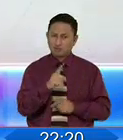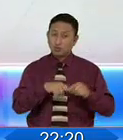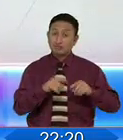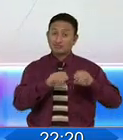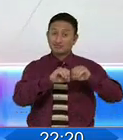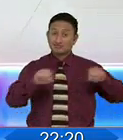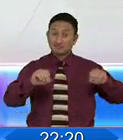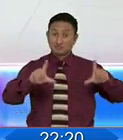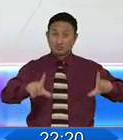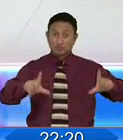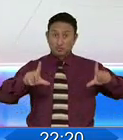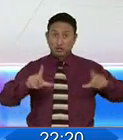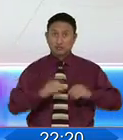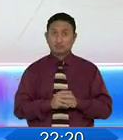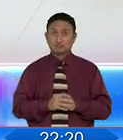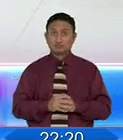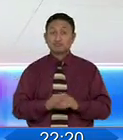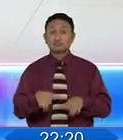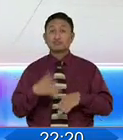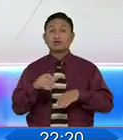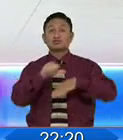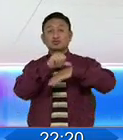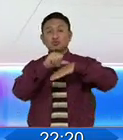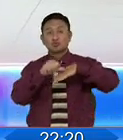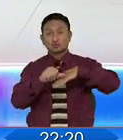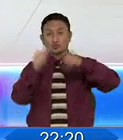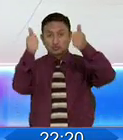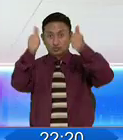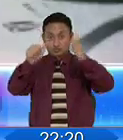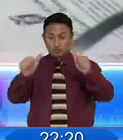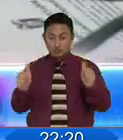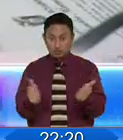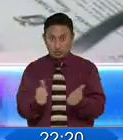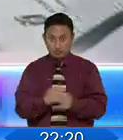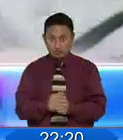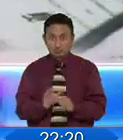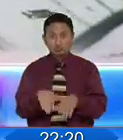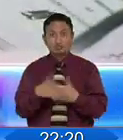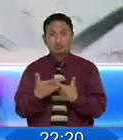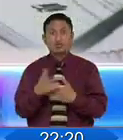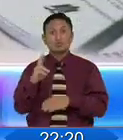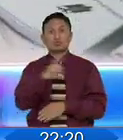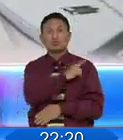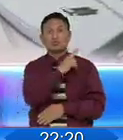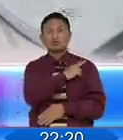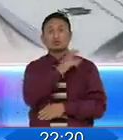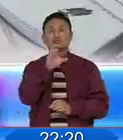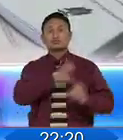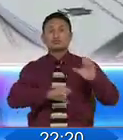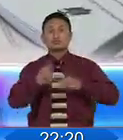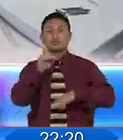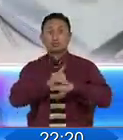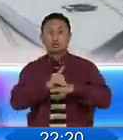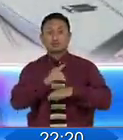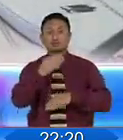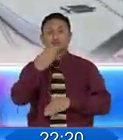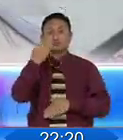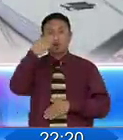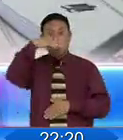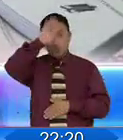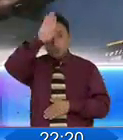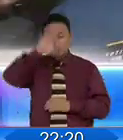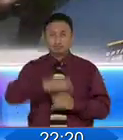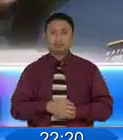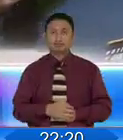obtenidos en especialidad de cirugía plástica que habrían sido otorgados por la universidad de ciencias médicas de la habana en cuba